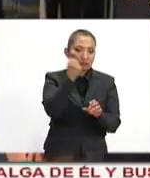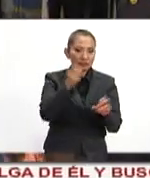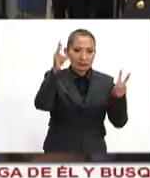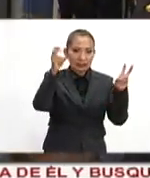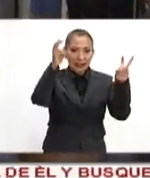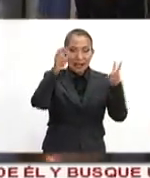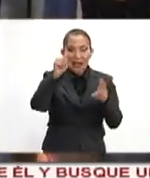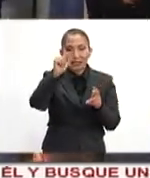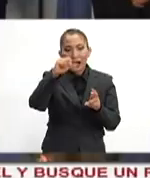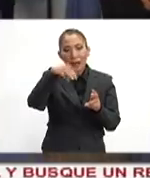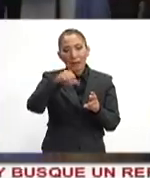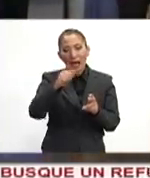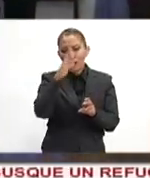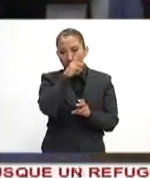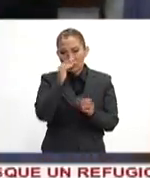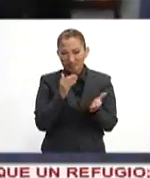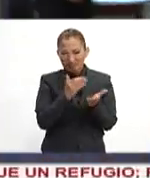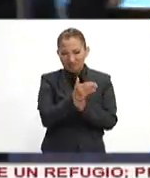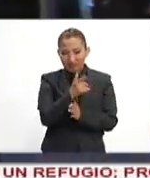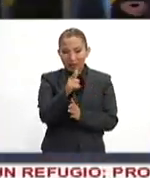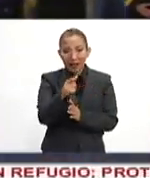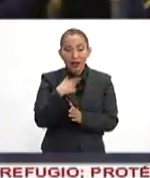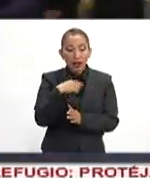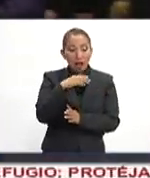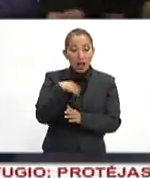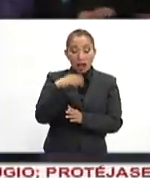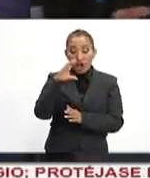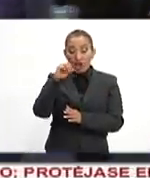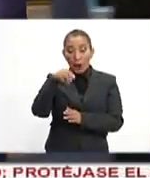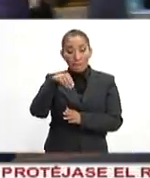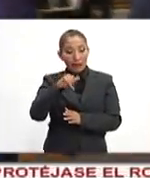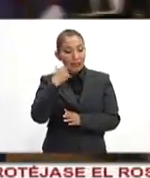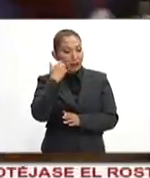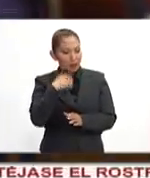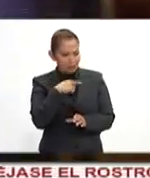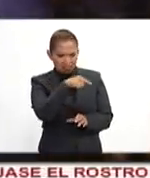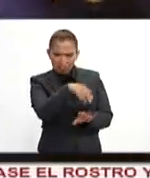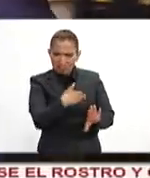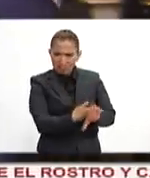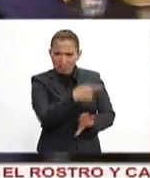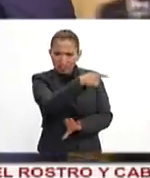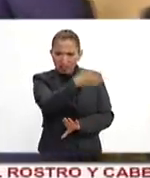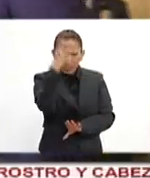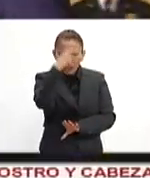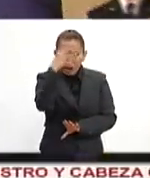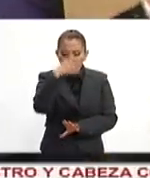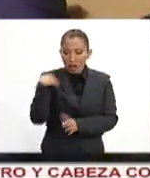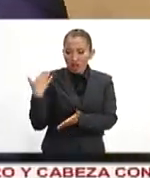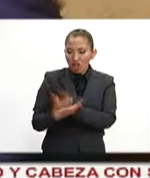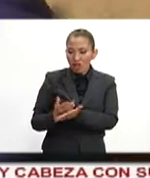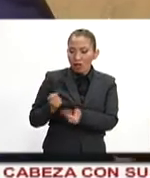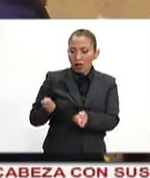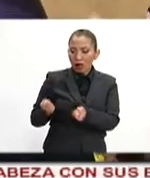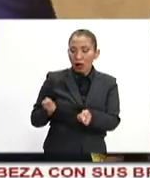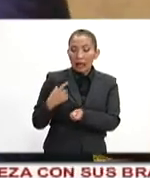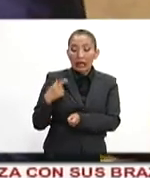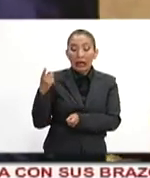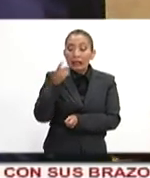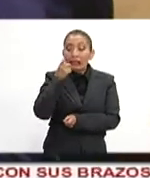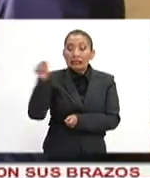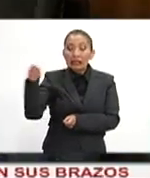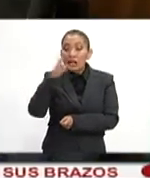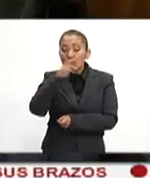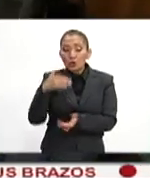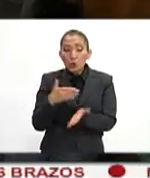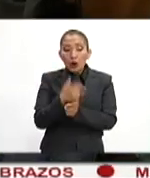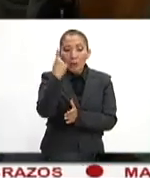llamada trama rusa. Comey acusó a Donald Trump de intentar que moderara la investigación del FBI sobre la supuesta interferencia